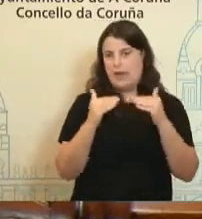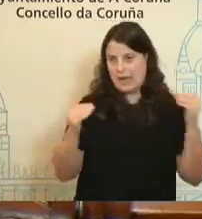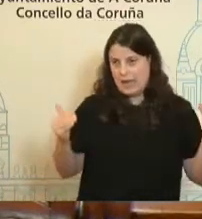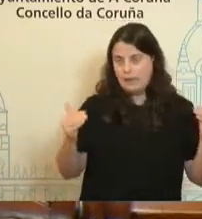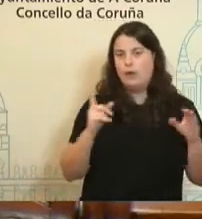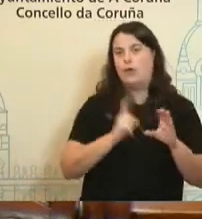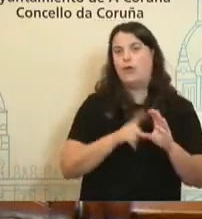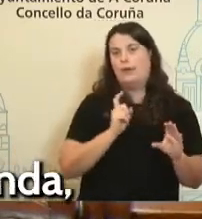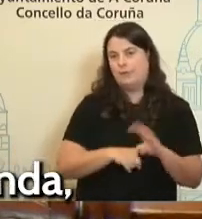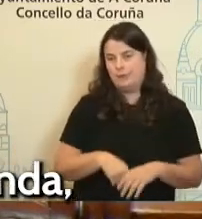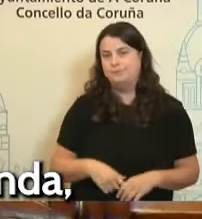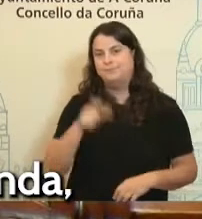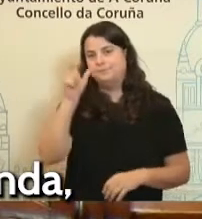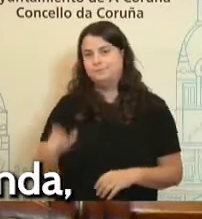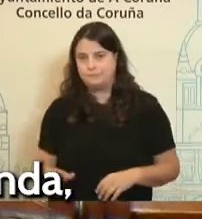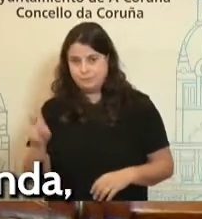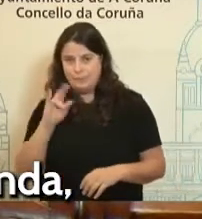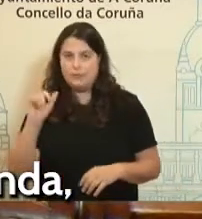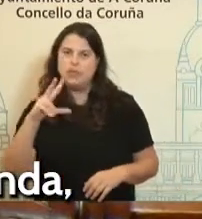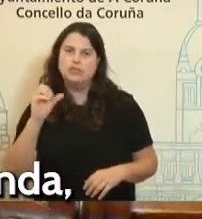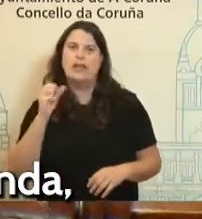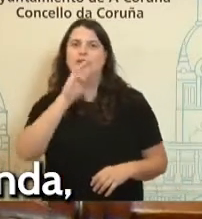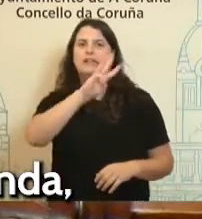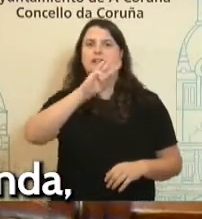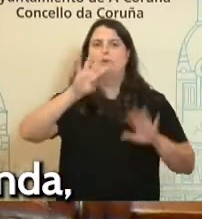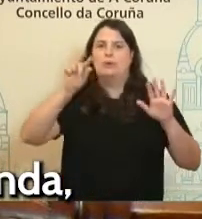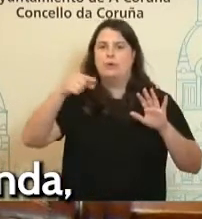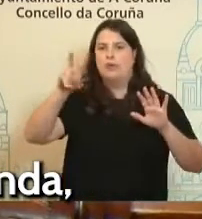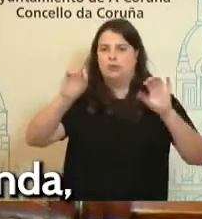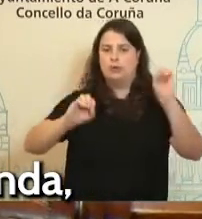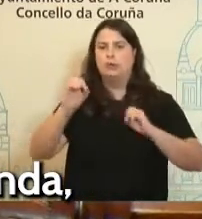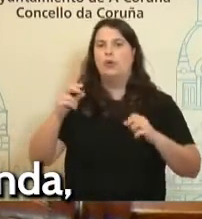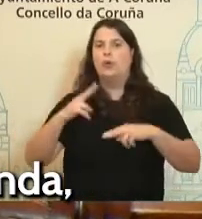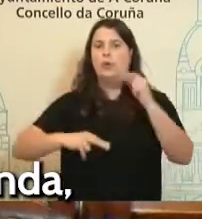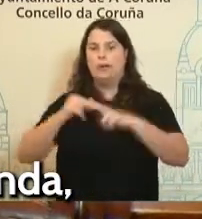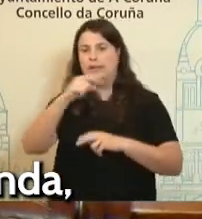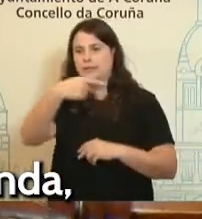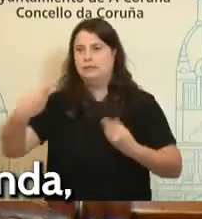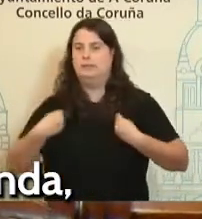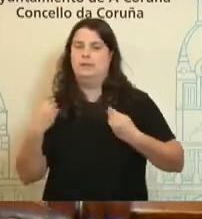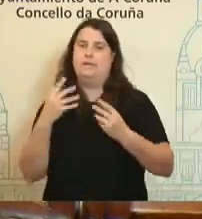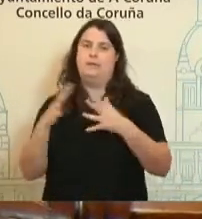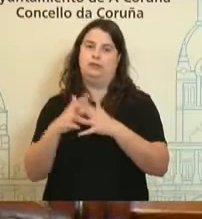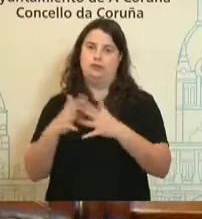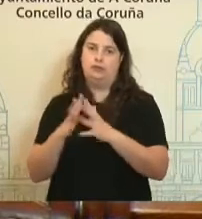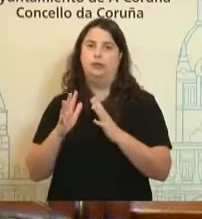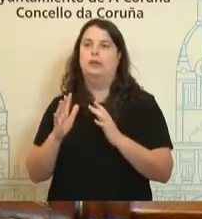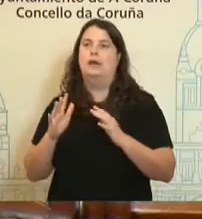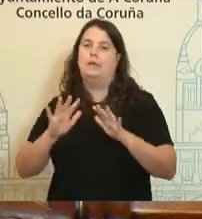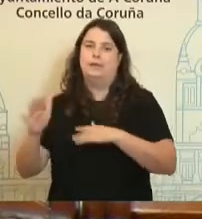e participación. Señor Villoslada, 39,3% en urbanismo, vivenda, infraestructuras e mobilidade. Señora